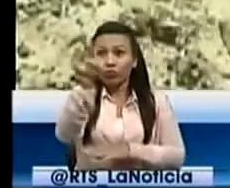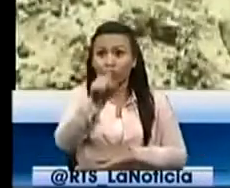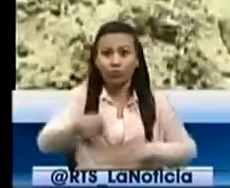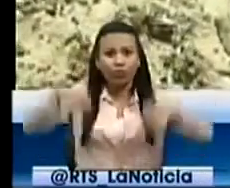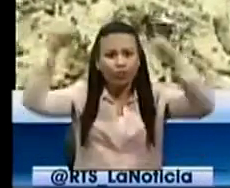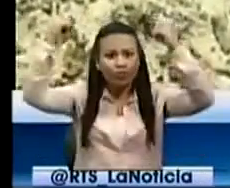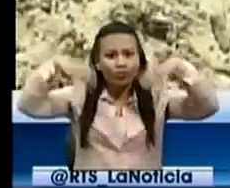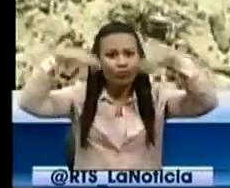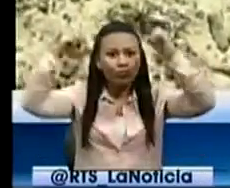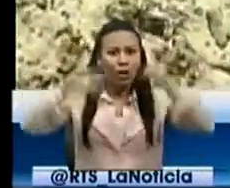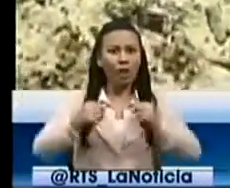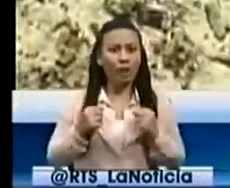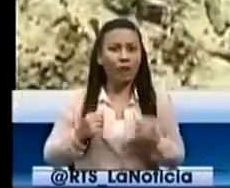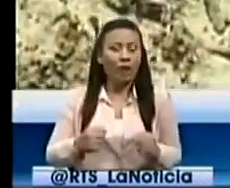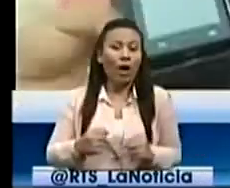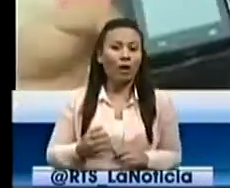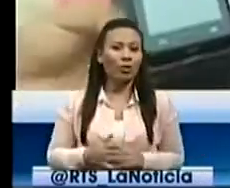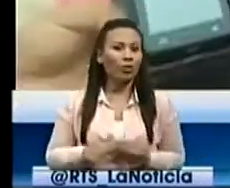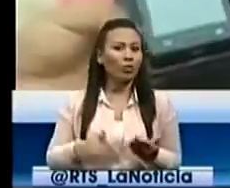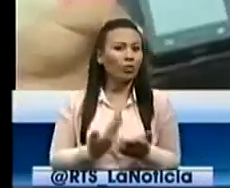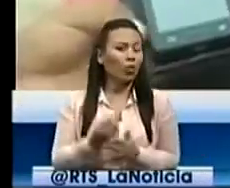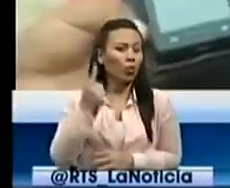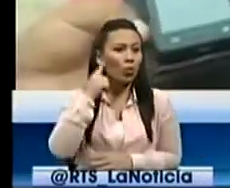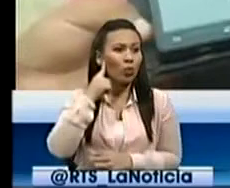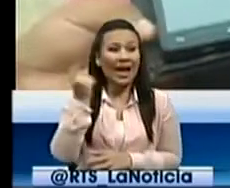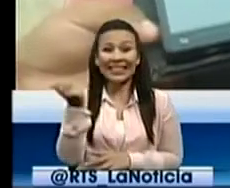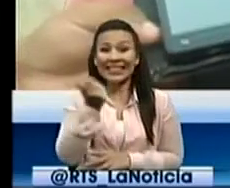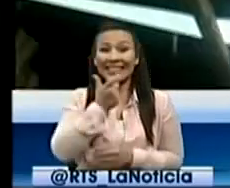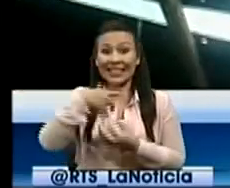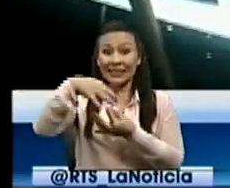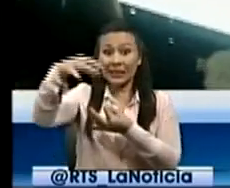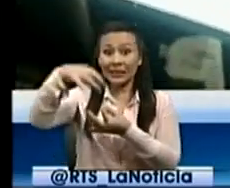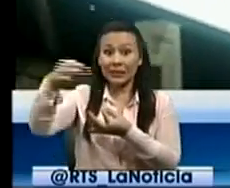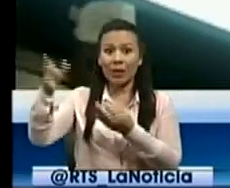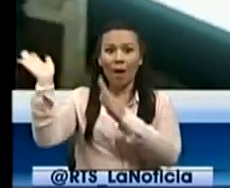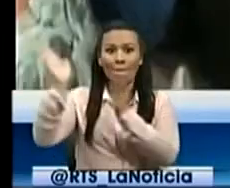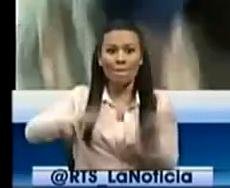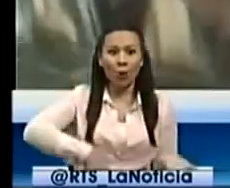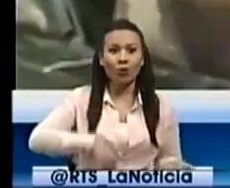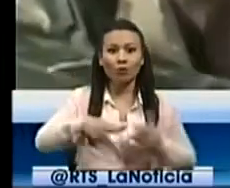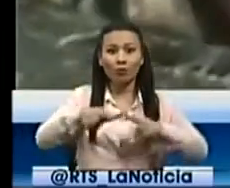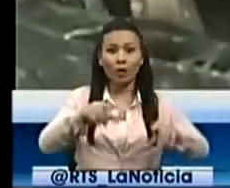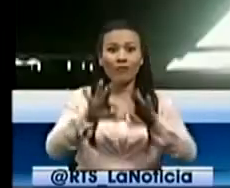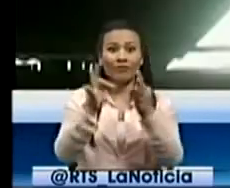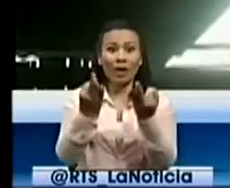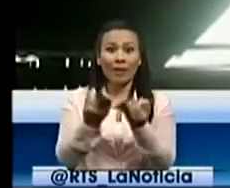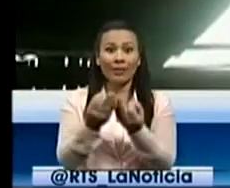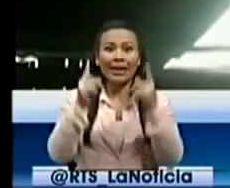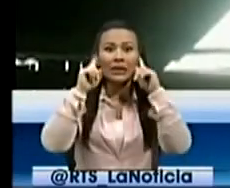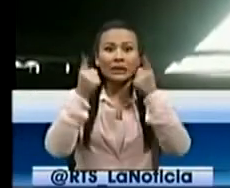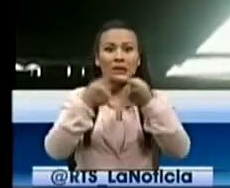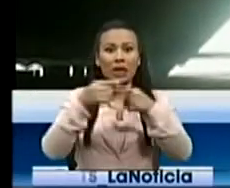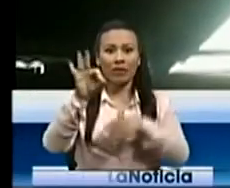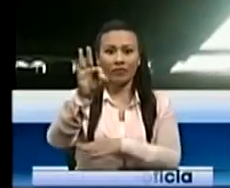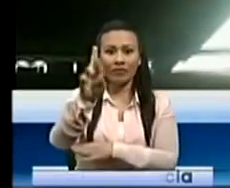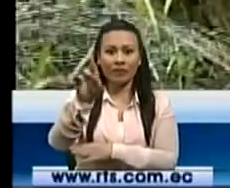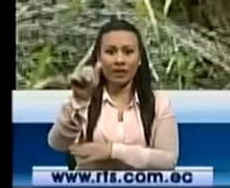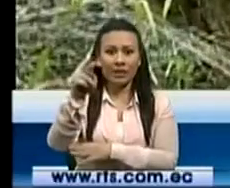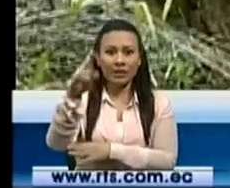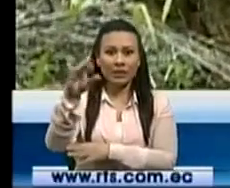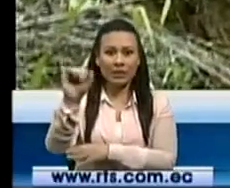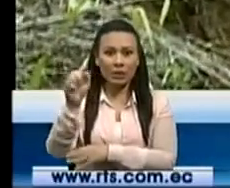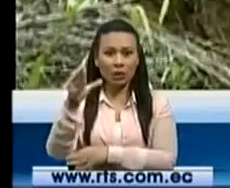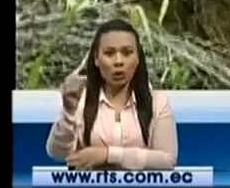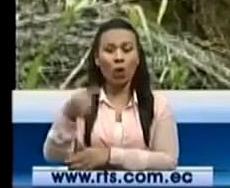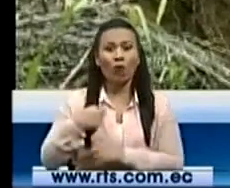lluvia, bajó la correntada, tumbó maíz, árboles. Esta familia del sitio San Francisco perdió el techo de su vivienda, producto